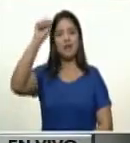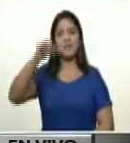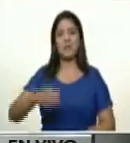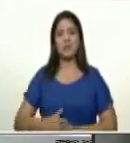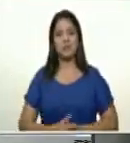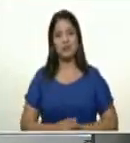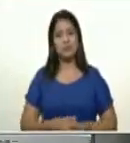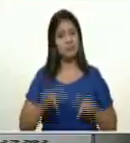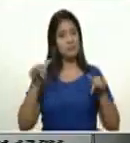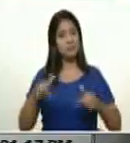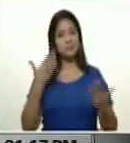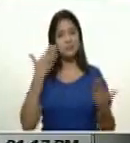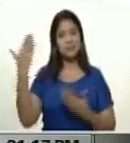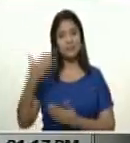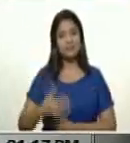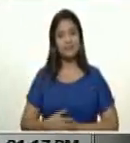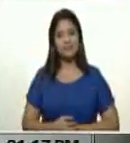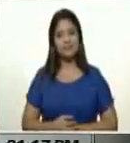están,